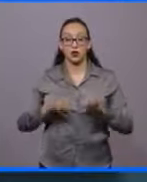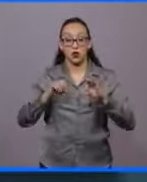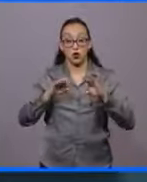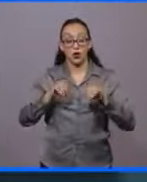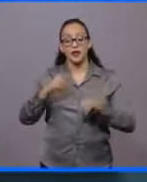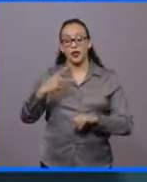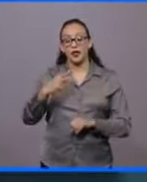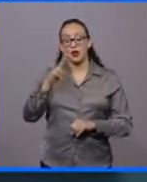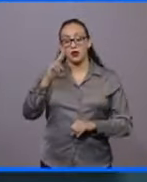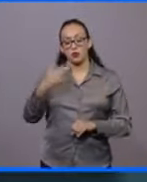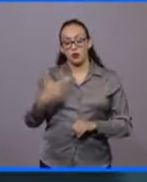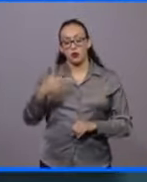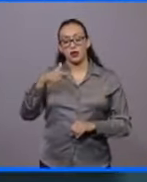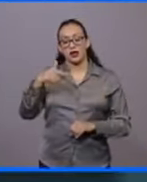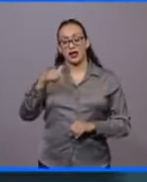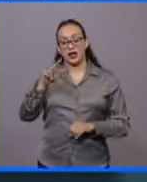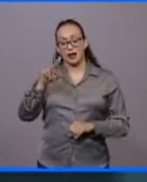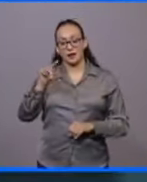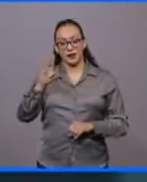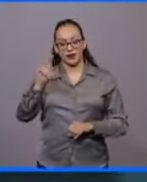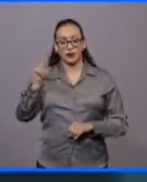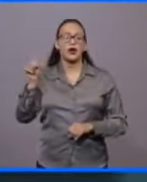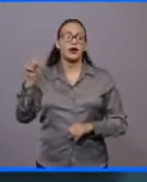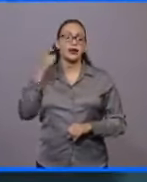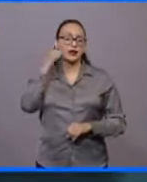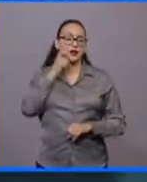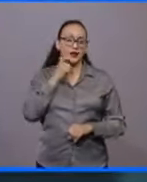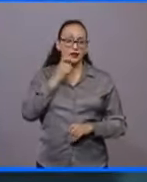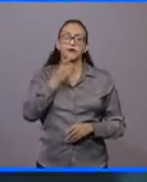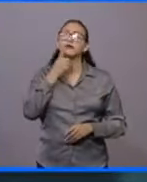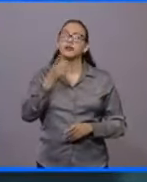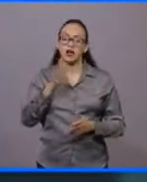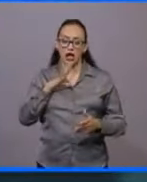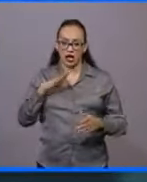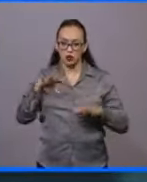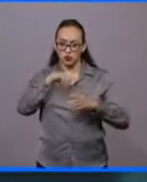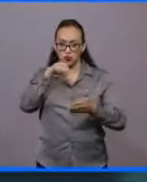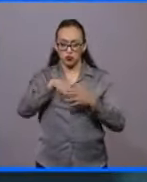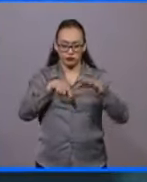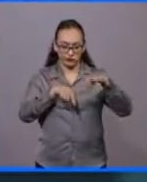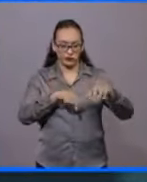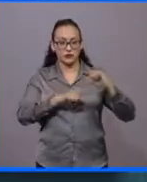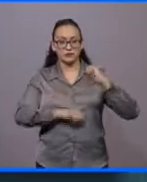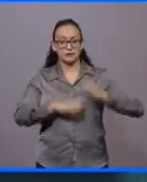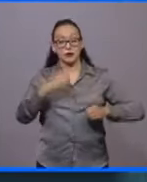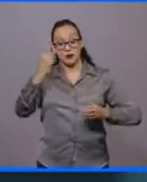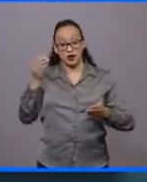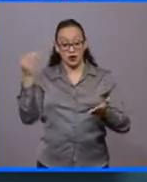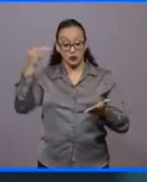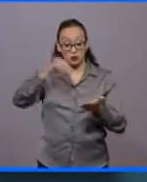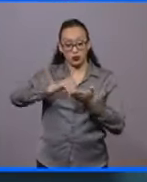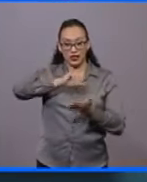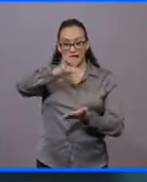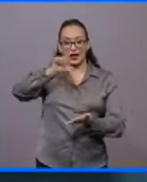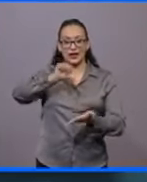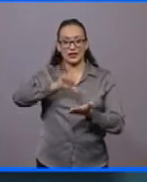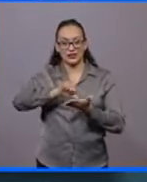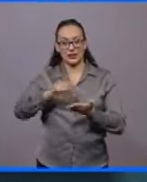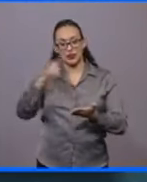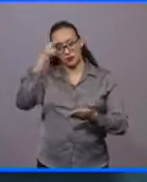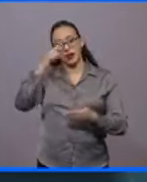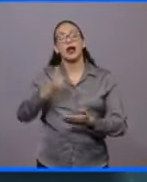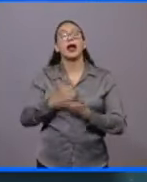de Pungarabato, en Guerrero, otorgó en comodato un inmueble al Poder Judicial del Estado para la instalación del Centro de